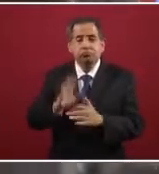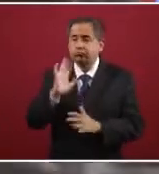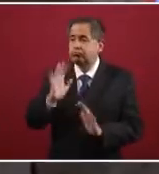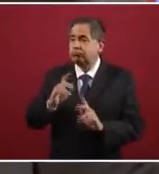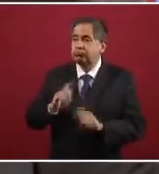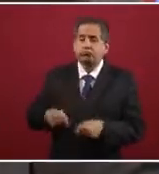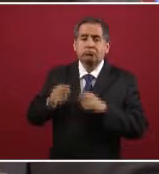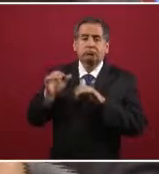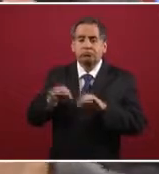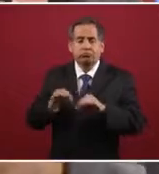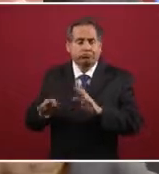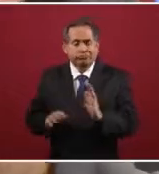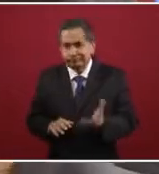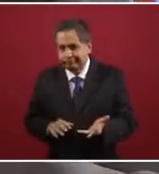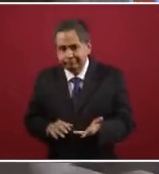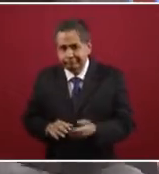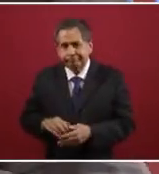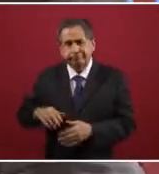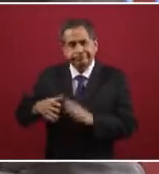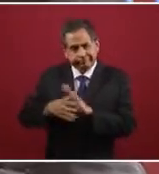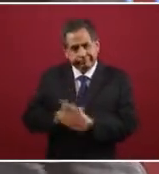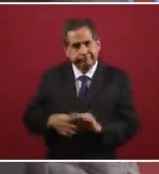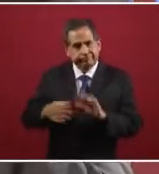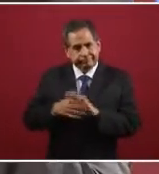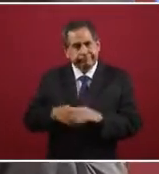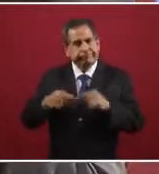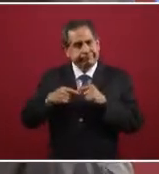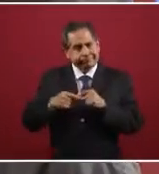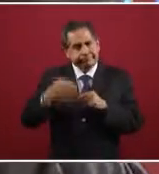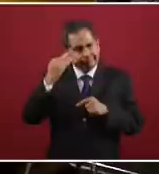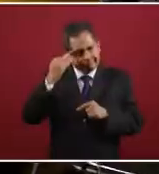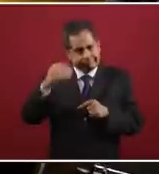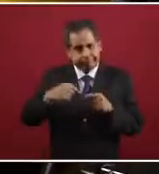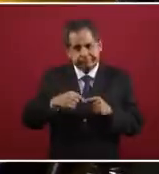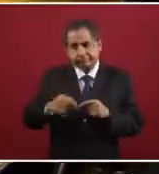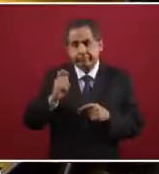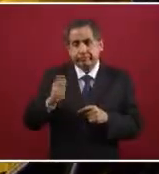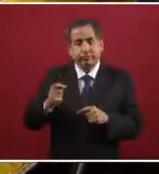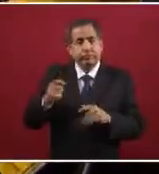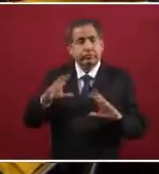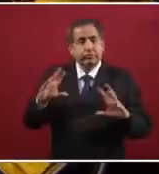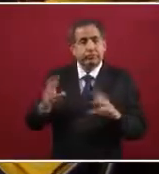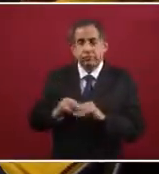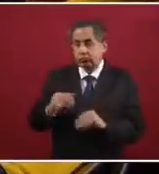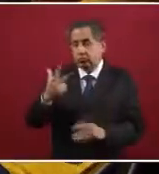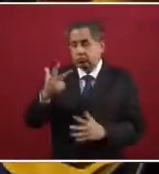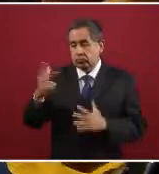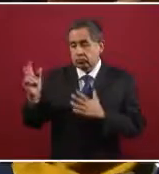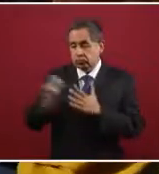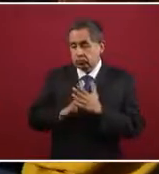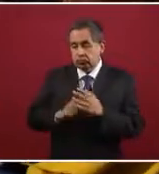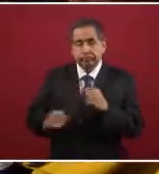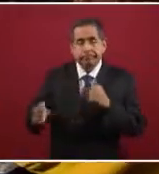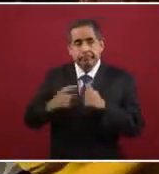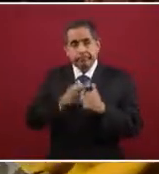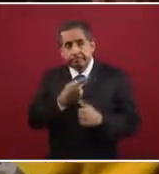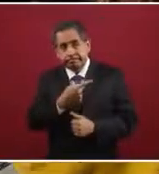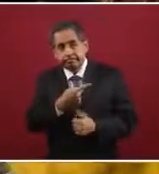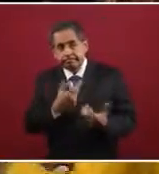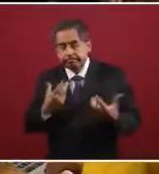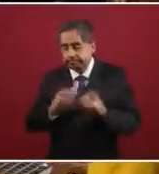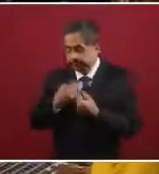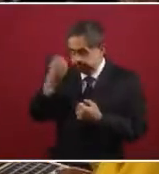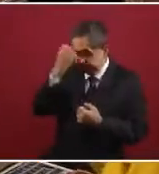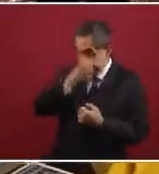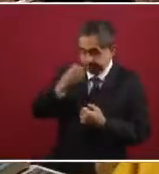empleos porque, como explicaba yo, va a tomar cierto tiempo. Hablamos de que en 8 meses tendremos la primera evaluación conjunta para